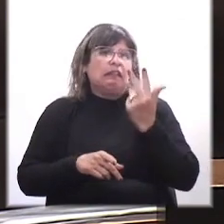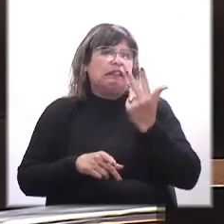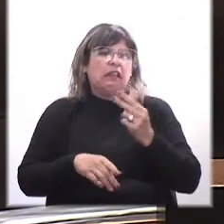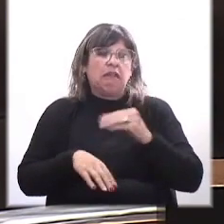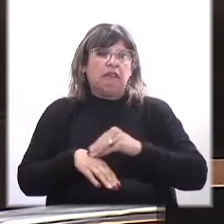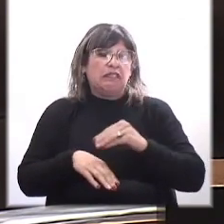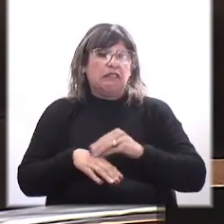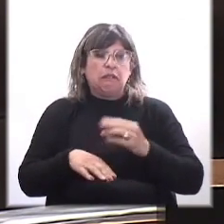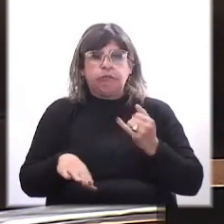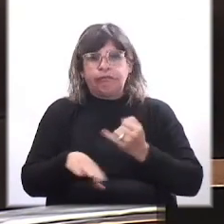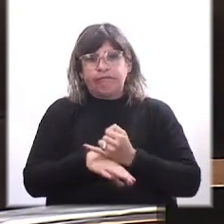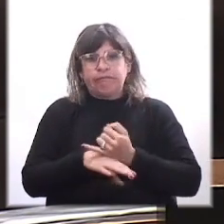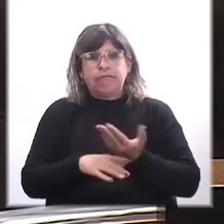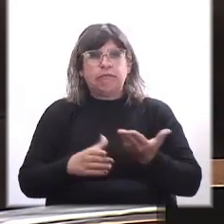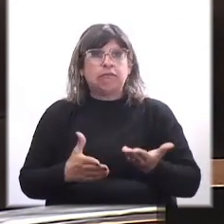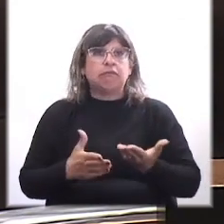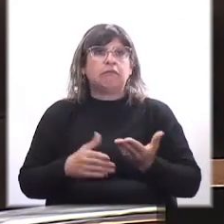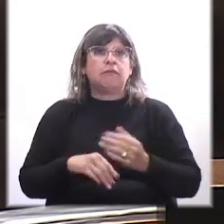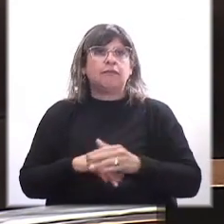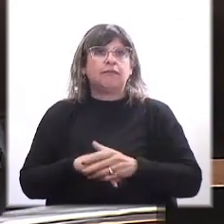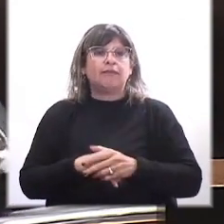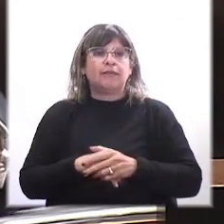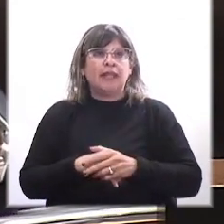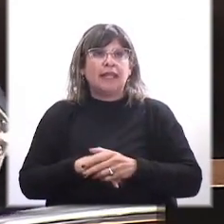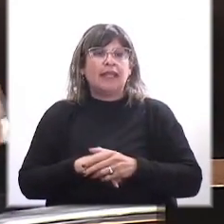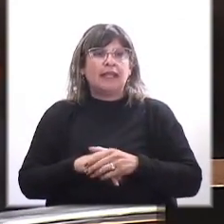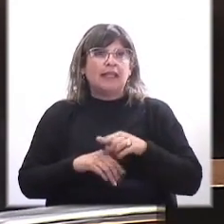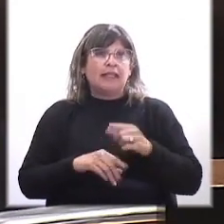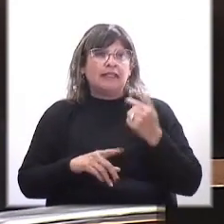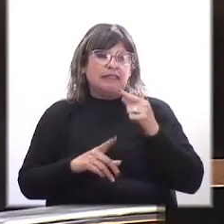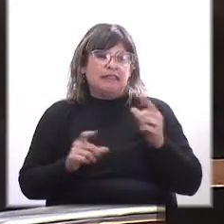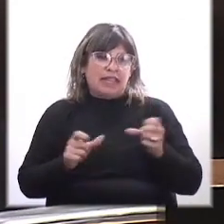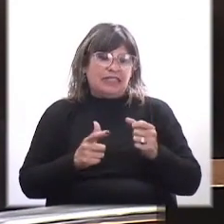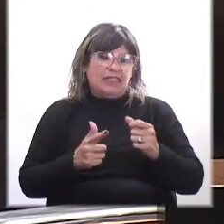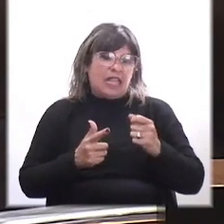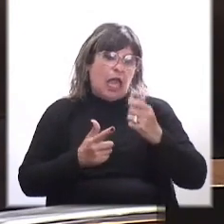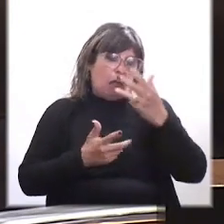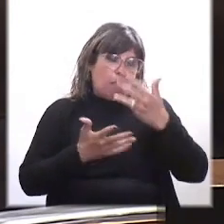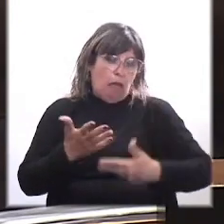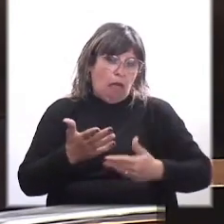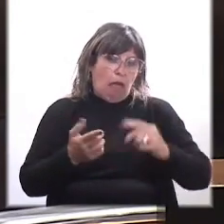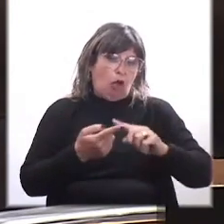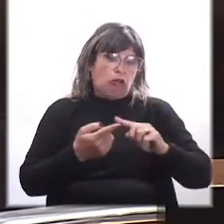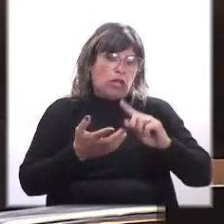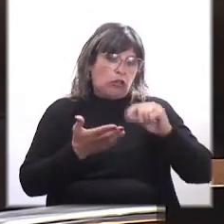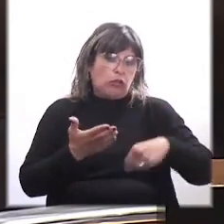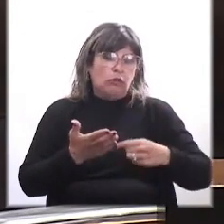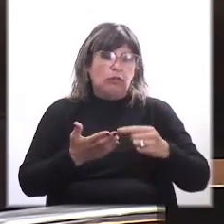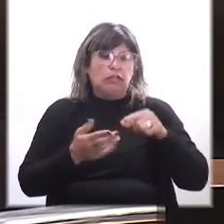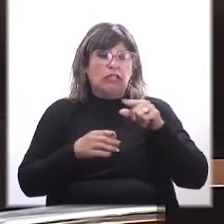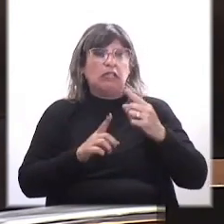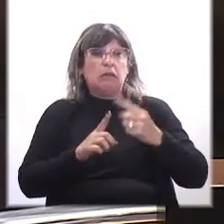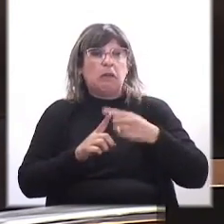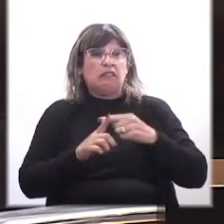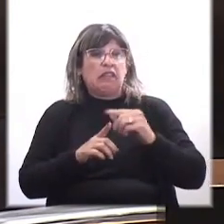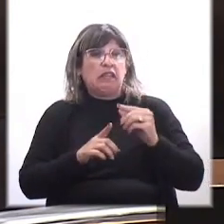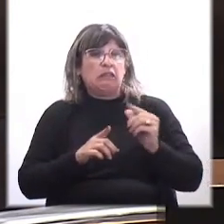fallidos en los cuales se generaba un memorando y a los pocos meses ese